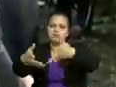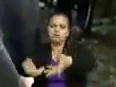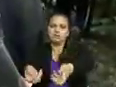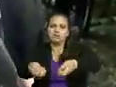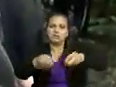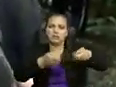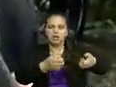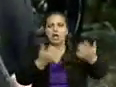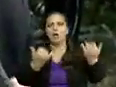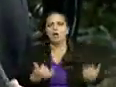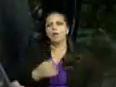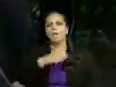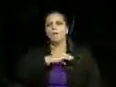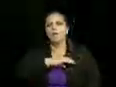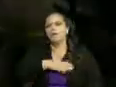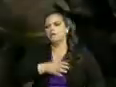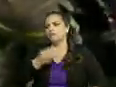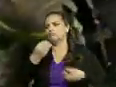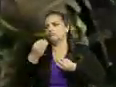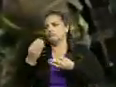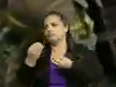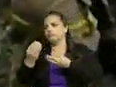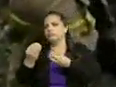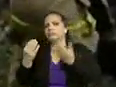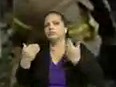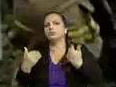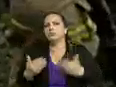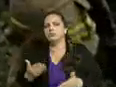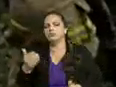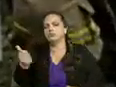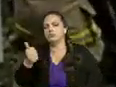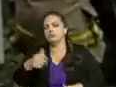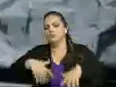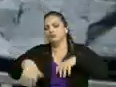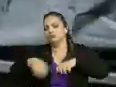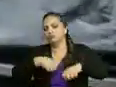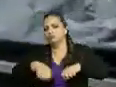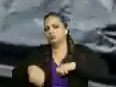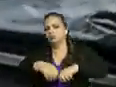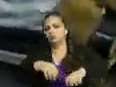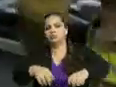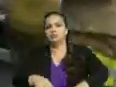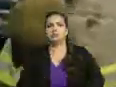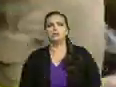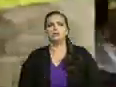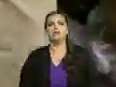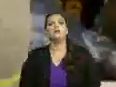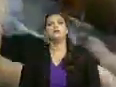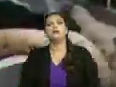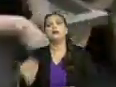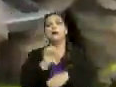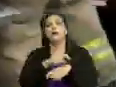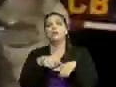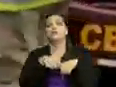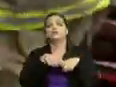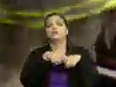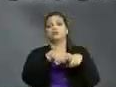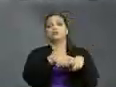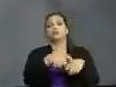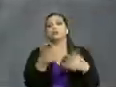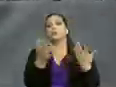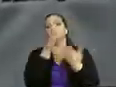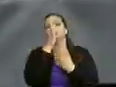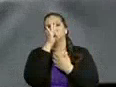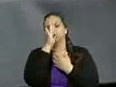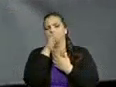que haga el procedimiento respectivo. El vehículo fue llevado a los patios de retención y el cuerpo al Centro Forense de Santo Domingo.